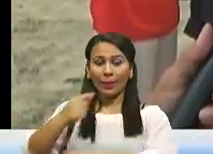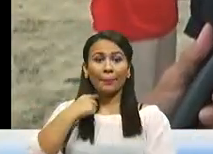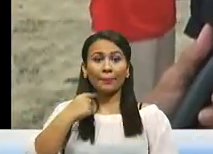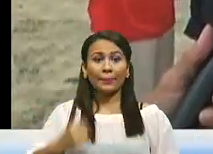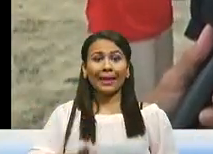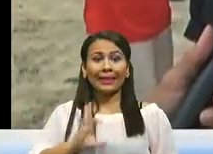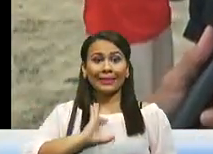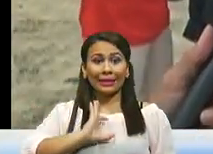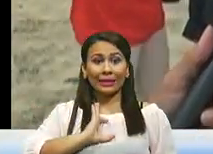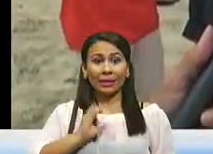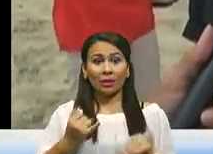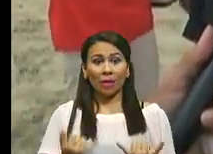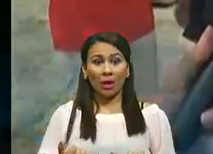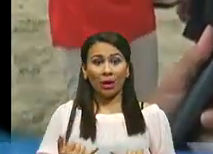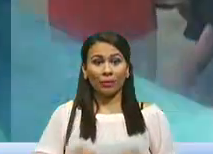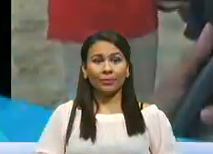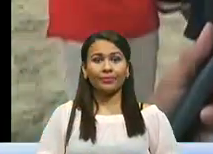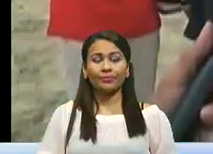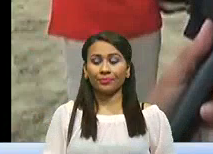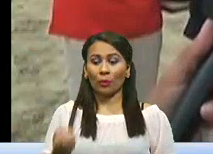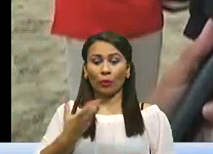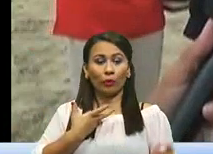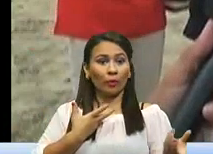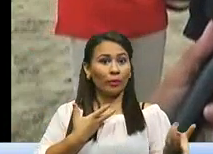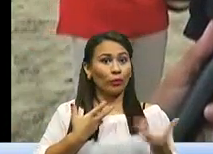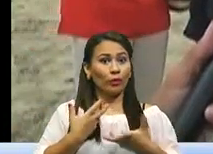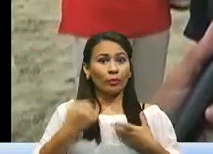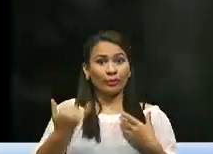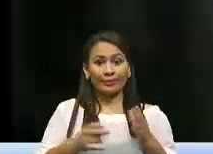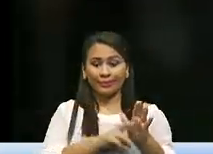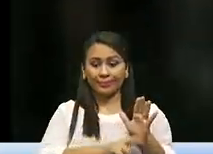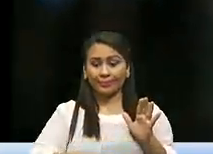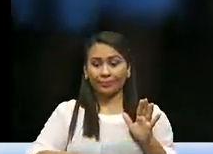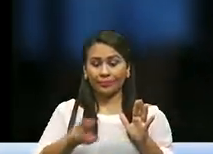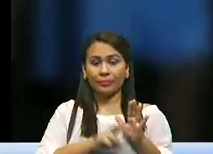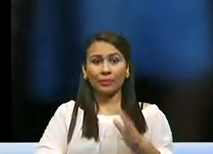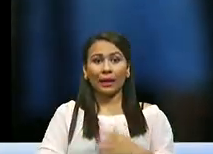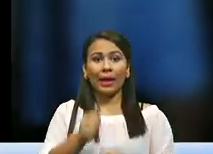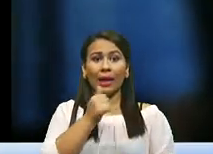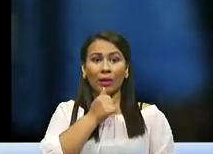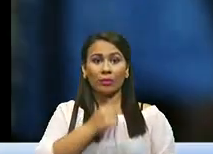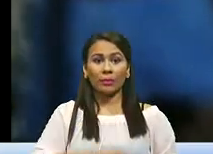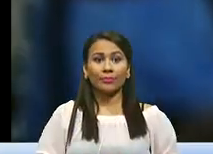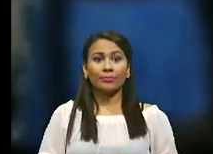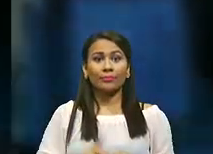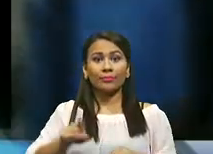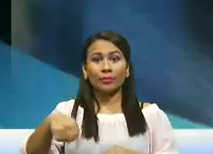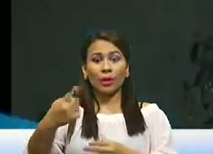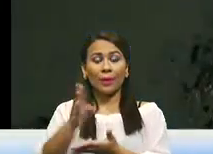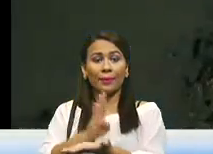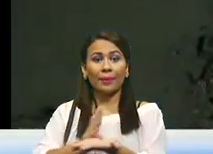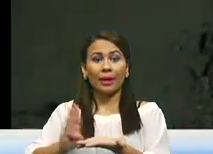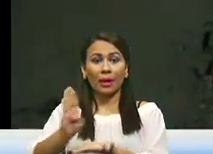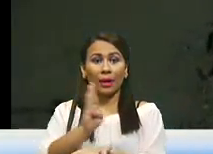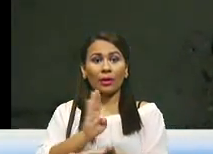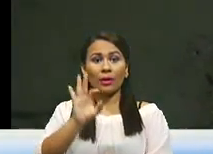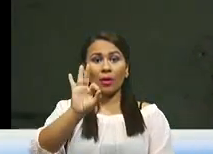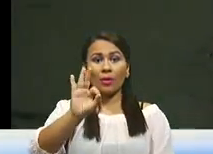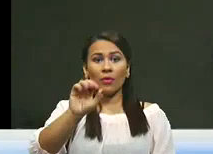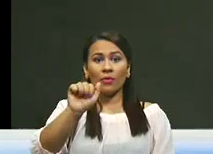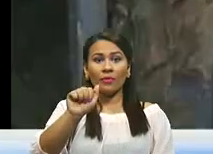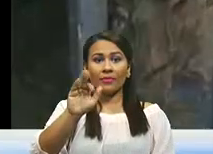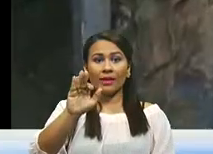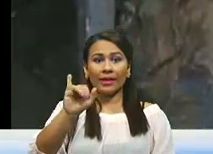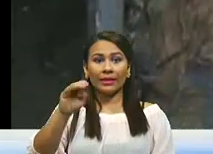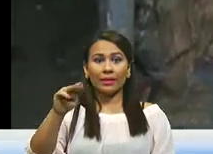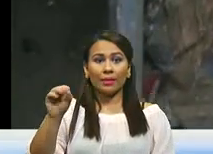técnicos están, me están informando de que está evacuando el agua. En el barrio Fátima y el sector 4 esquina de Puerto